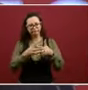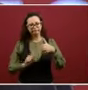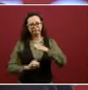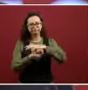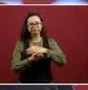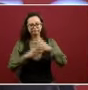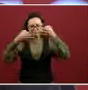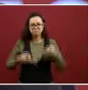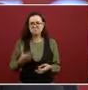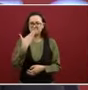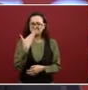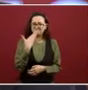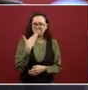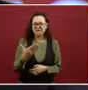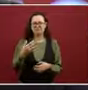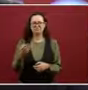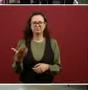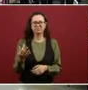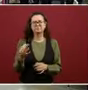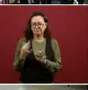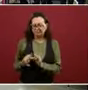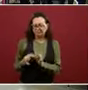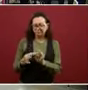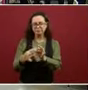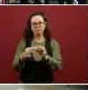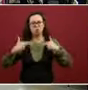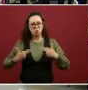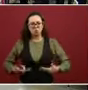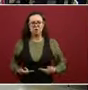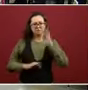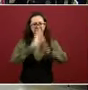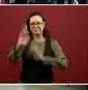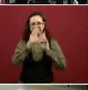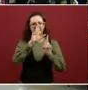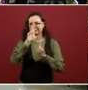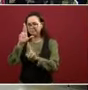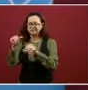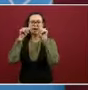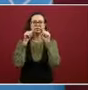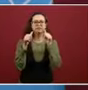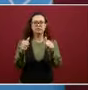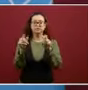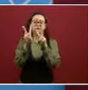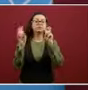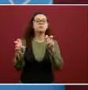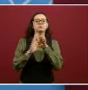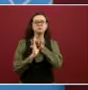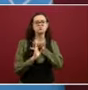eficaz, humana al fenómeno migratorio, en la idea